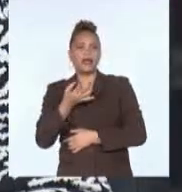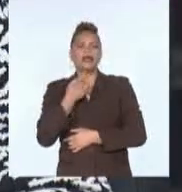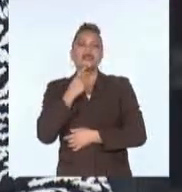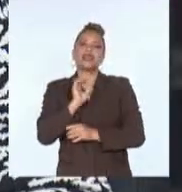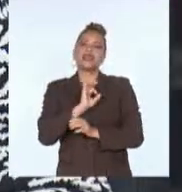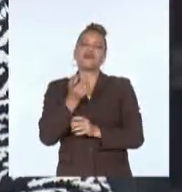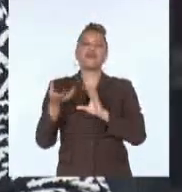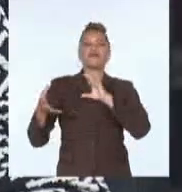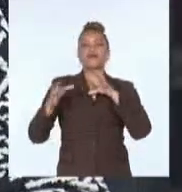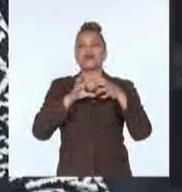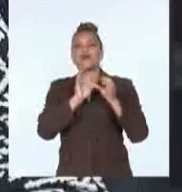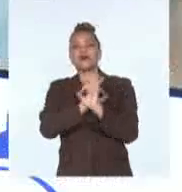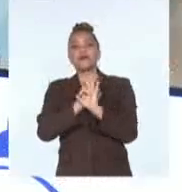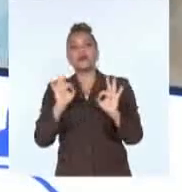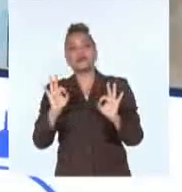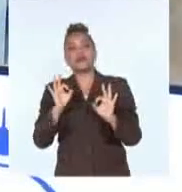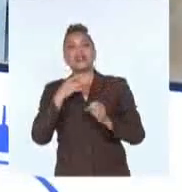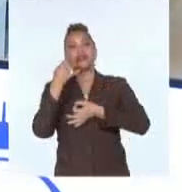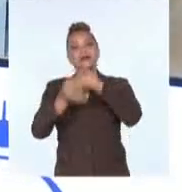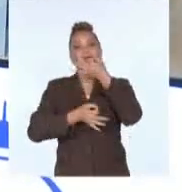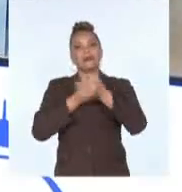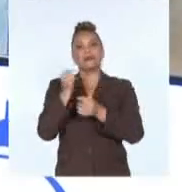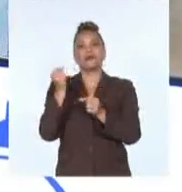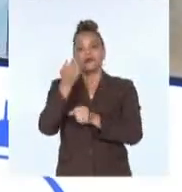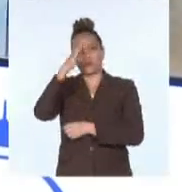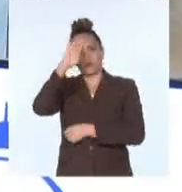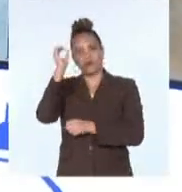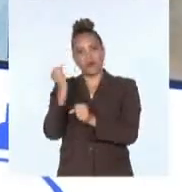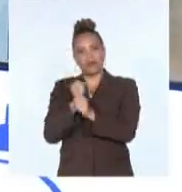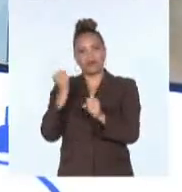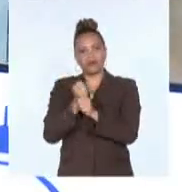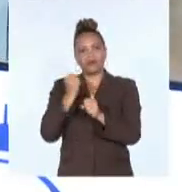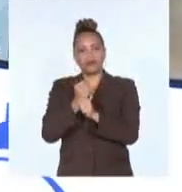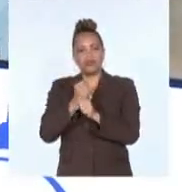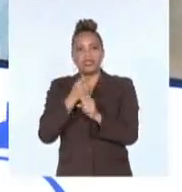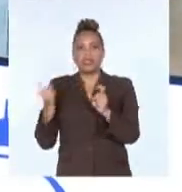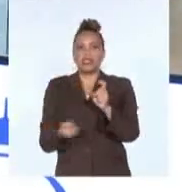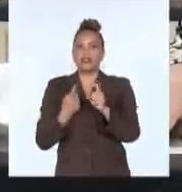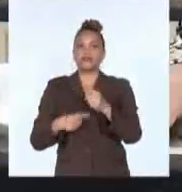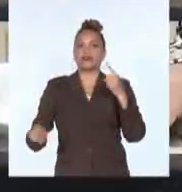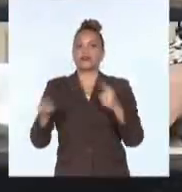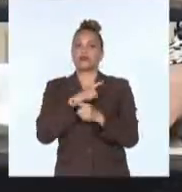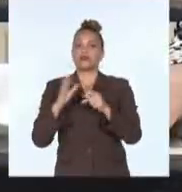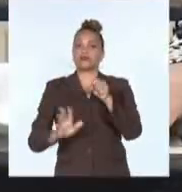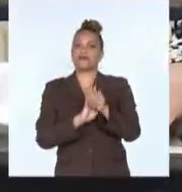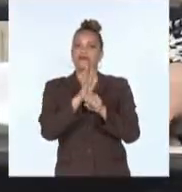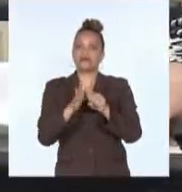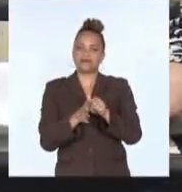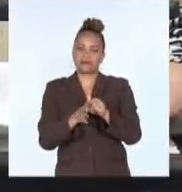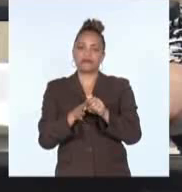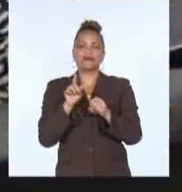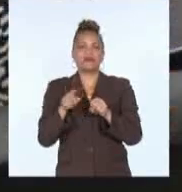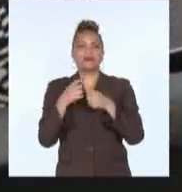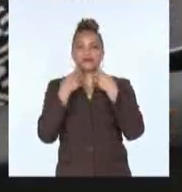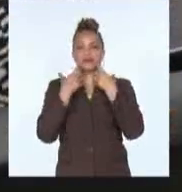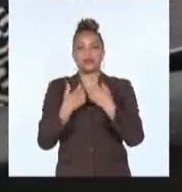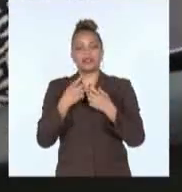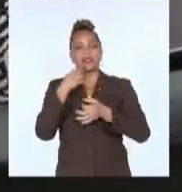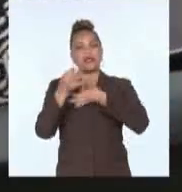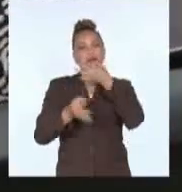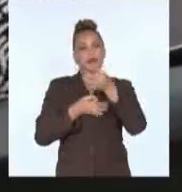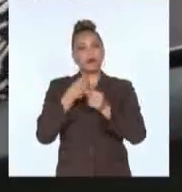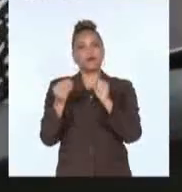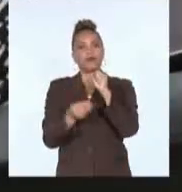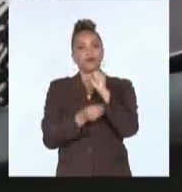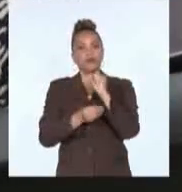el trabajo realizado por los cubanos en el enfrentamiento a la COVID-19 y consideró que existe un amplio potencial para